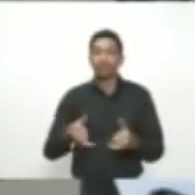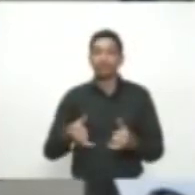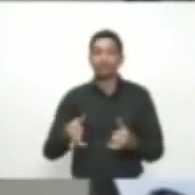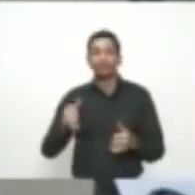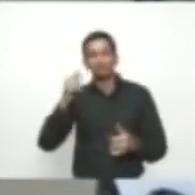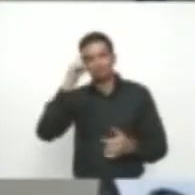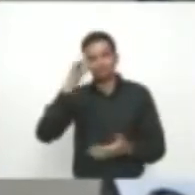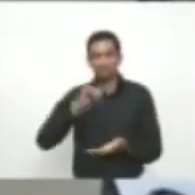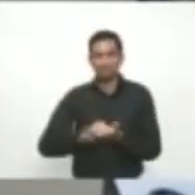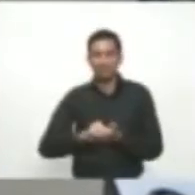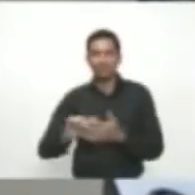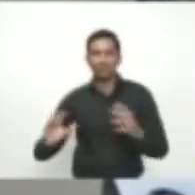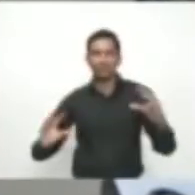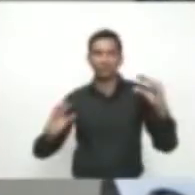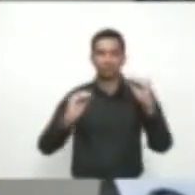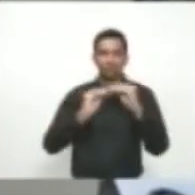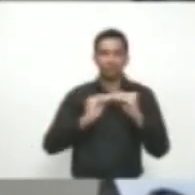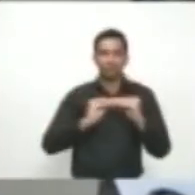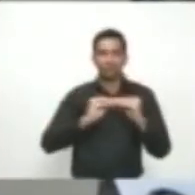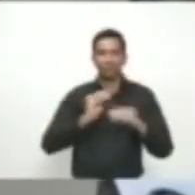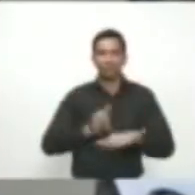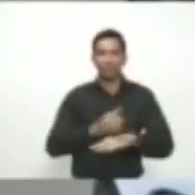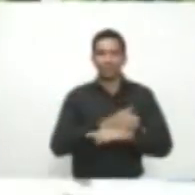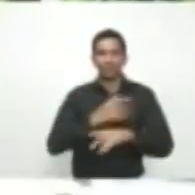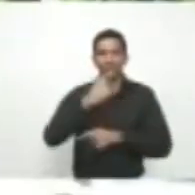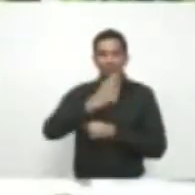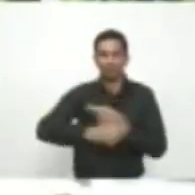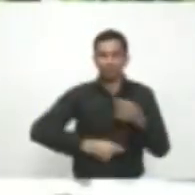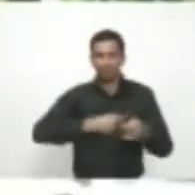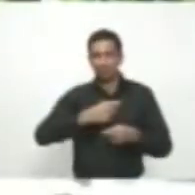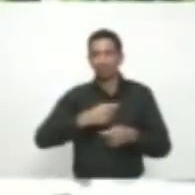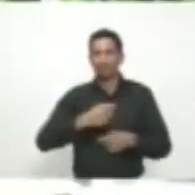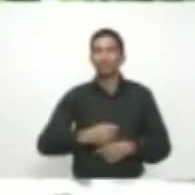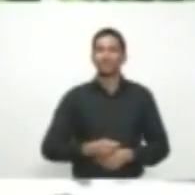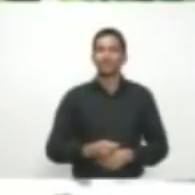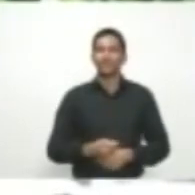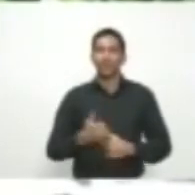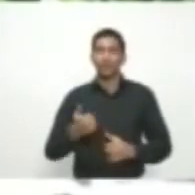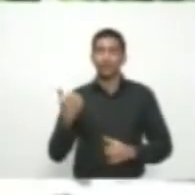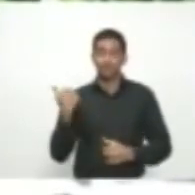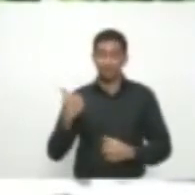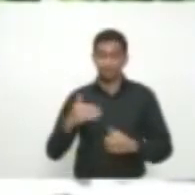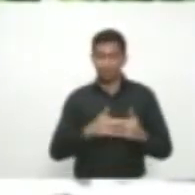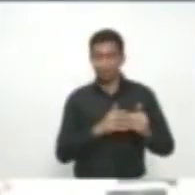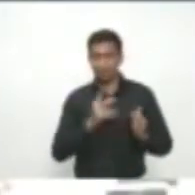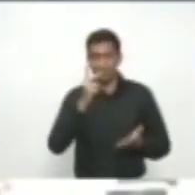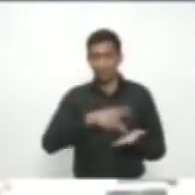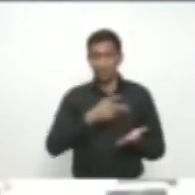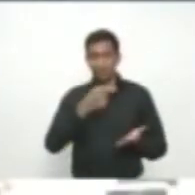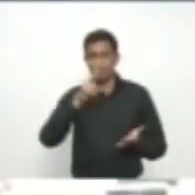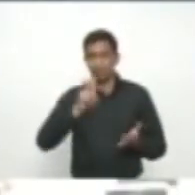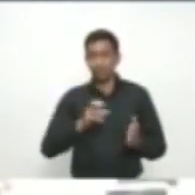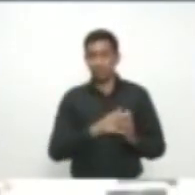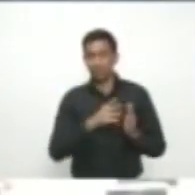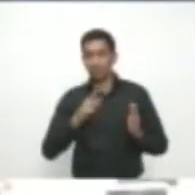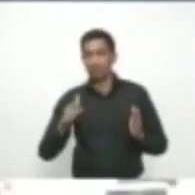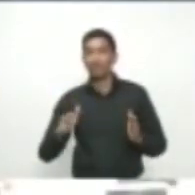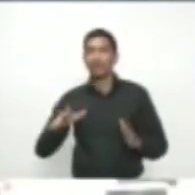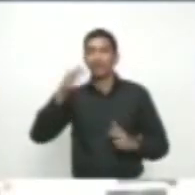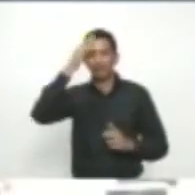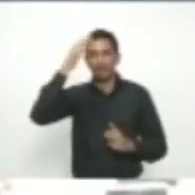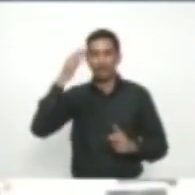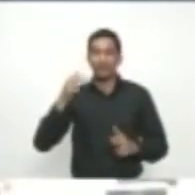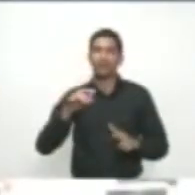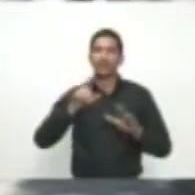quienes fueron los encargados de realizar esta actividad criminal. En lo que va corrido del año, en los puertos de Cartagena se han incautado 6 toneladas de